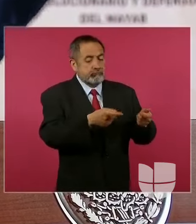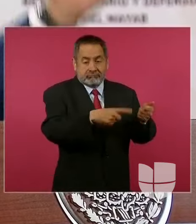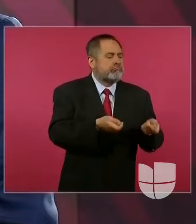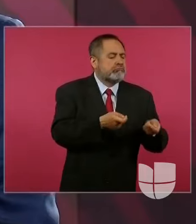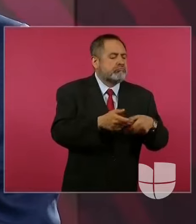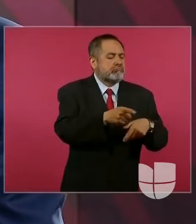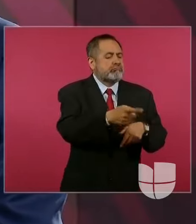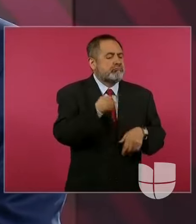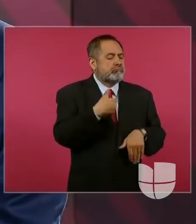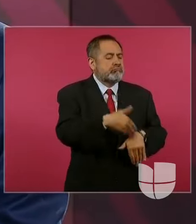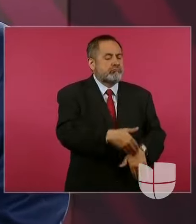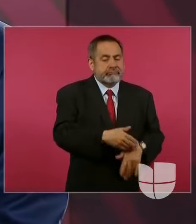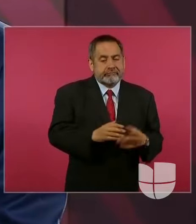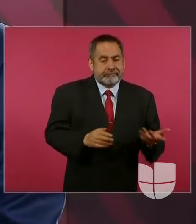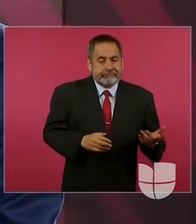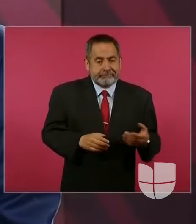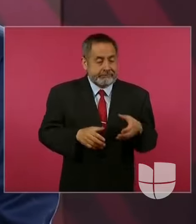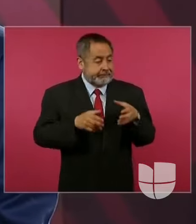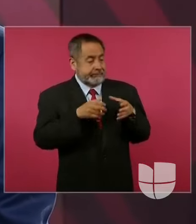servicio de